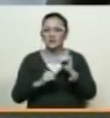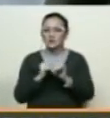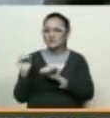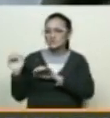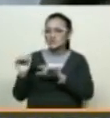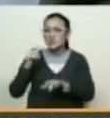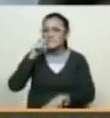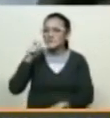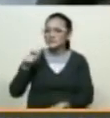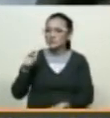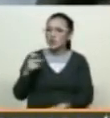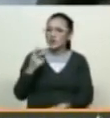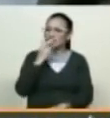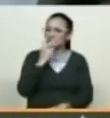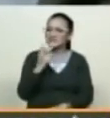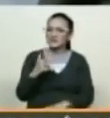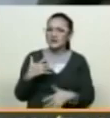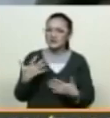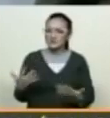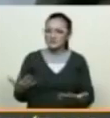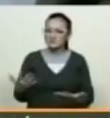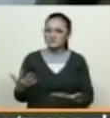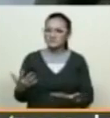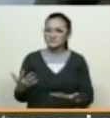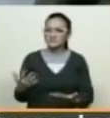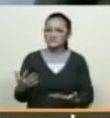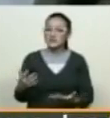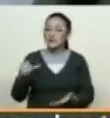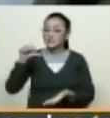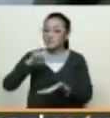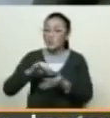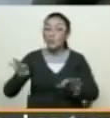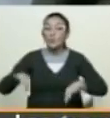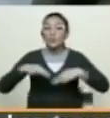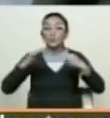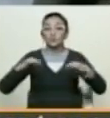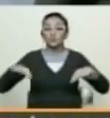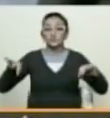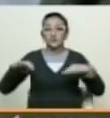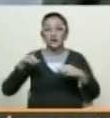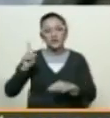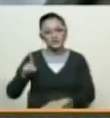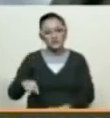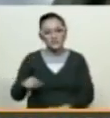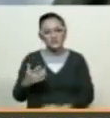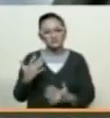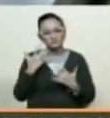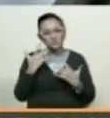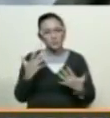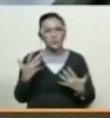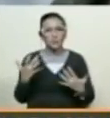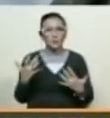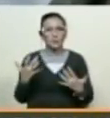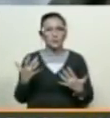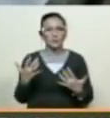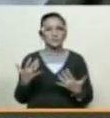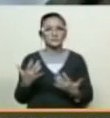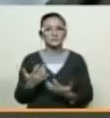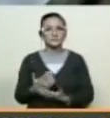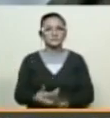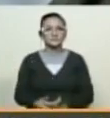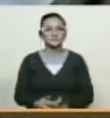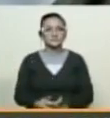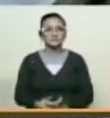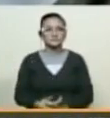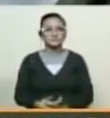tierra crepuscular, tierra también que es capital musical, como lo destacaba? ¿Cuál es ese atractivo en medio de lo que